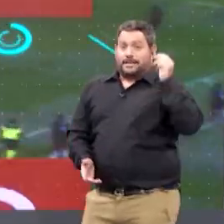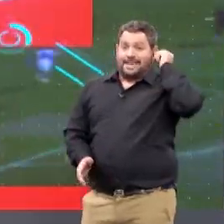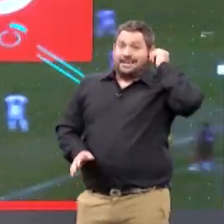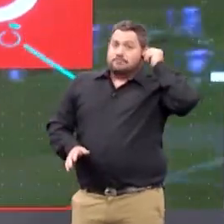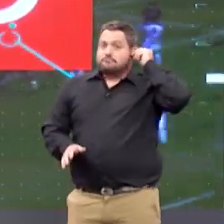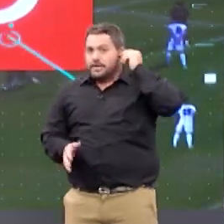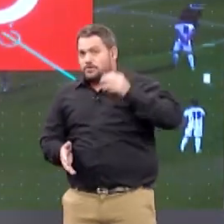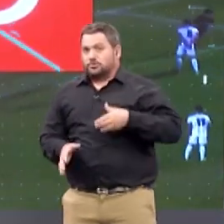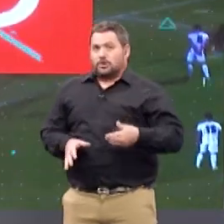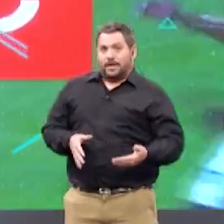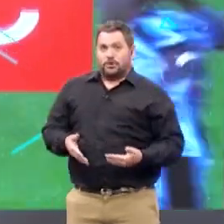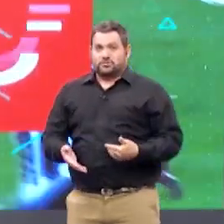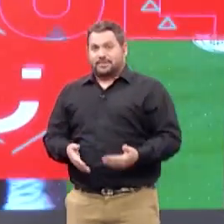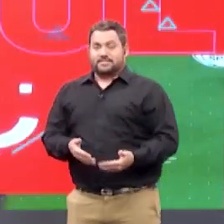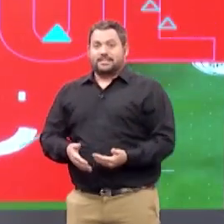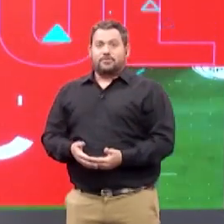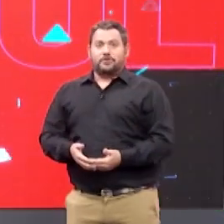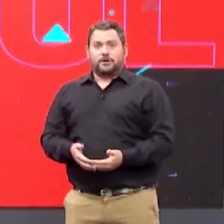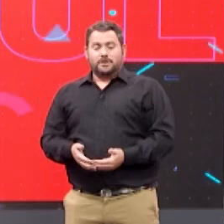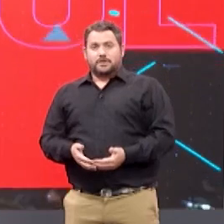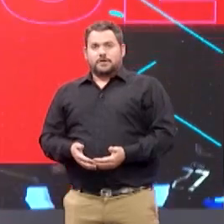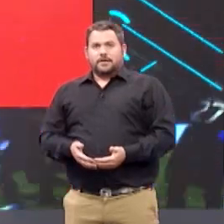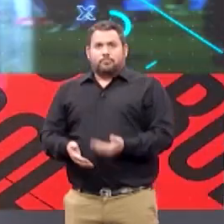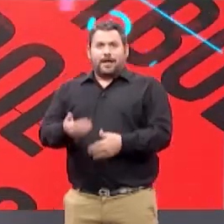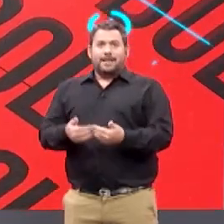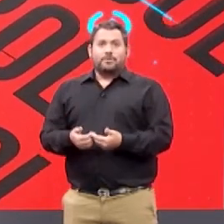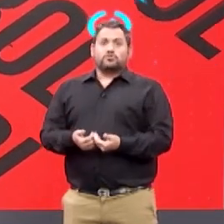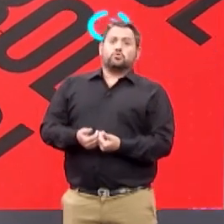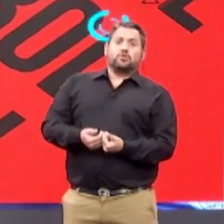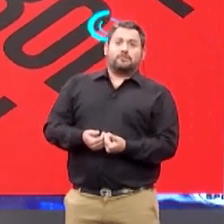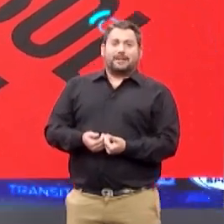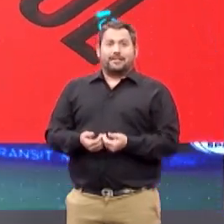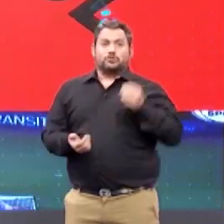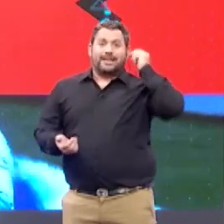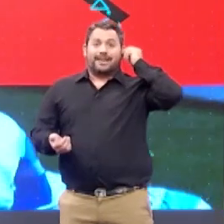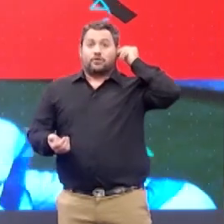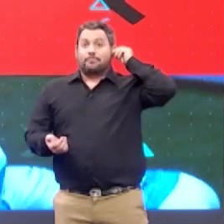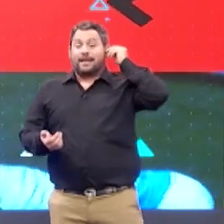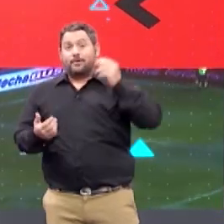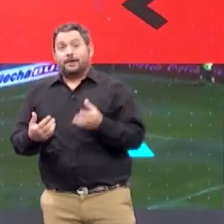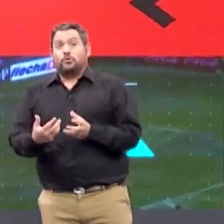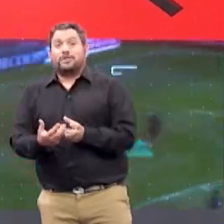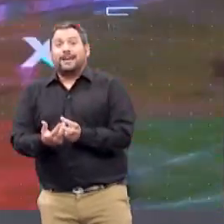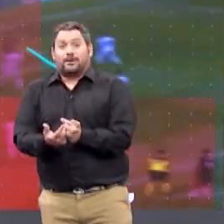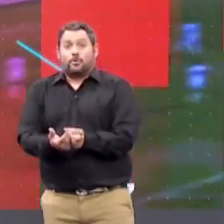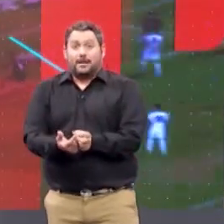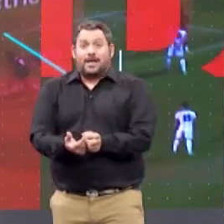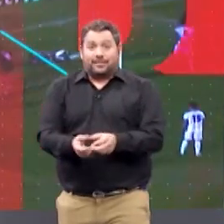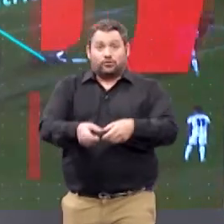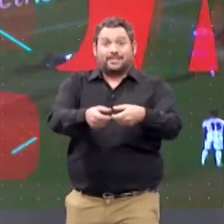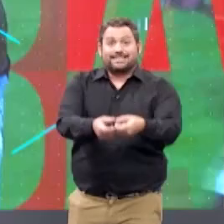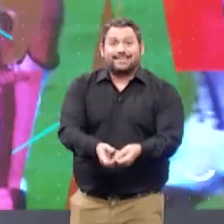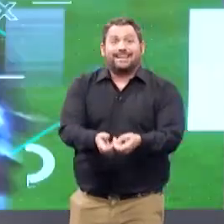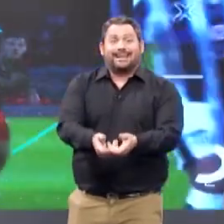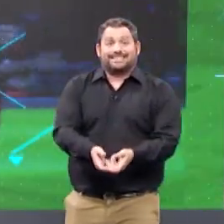Este Rojas, que está medio tocado, que no se sabe si llega bien o no, que por ahí le da una solución a Farré de no tener a Rojas para que Belgrano no tenga que jugar